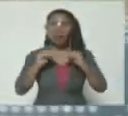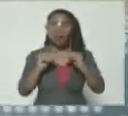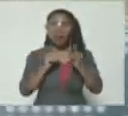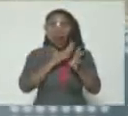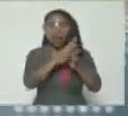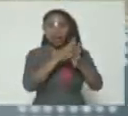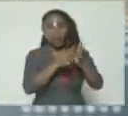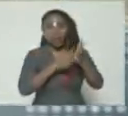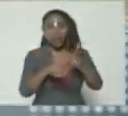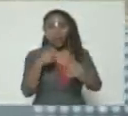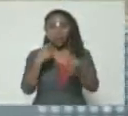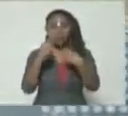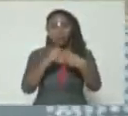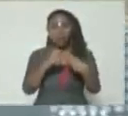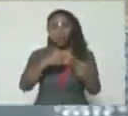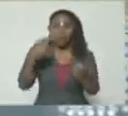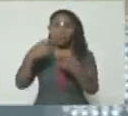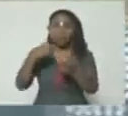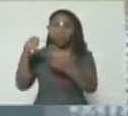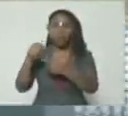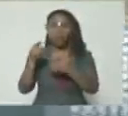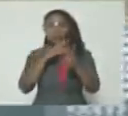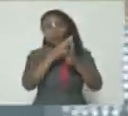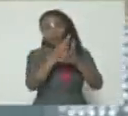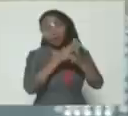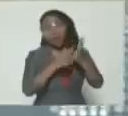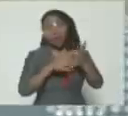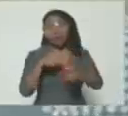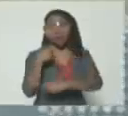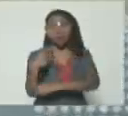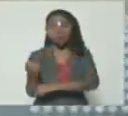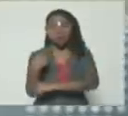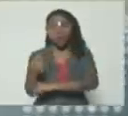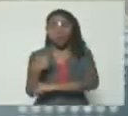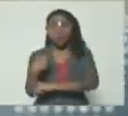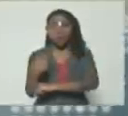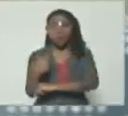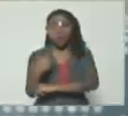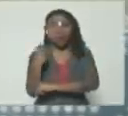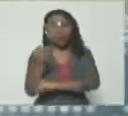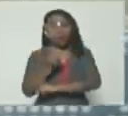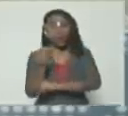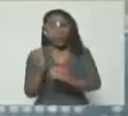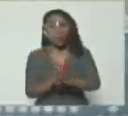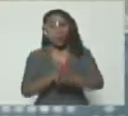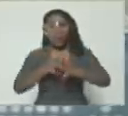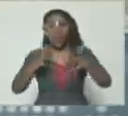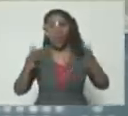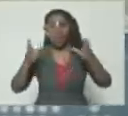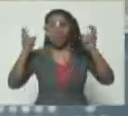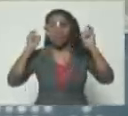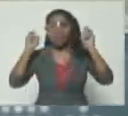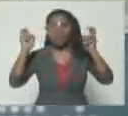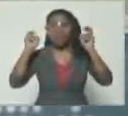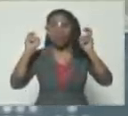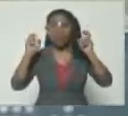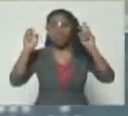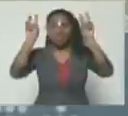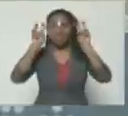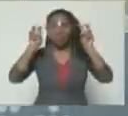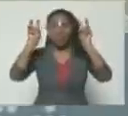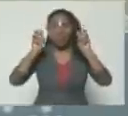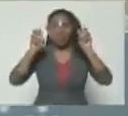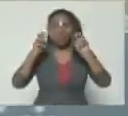estructura exportadora, en toda su estructura financiera, como una gran área de la nueva